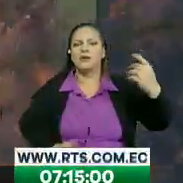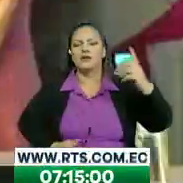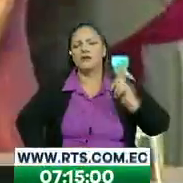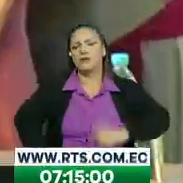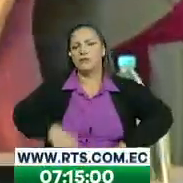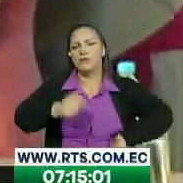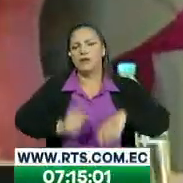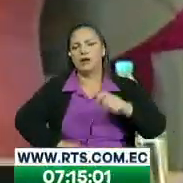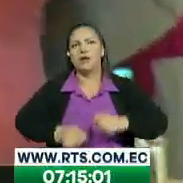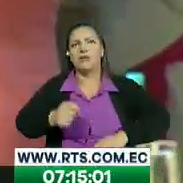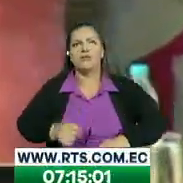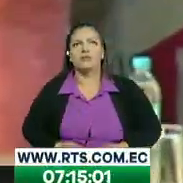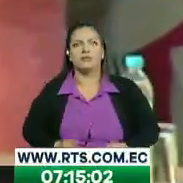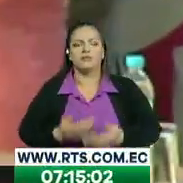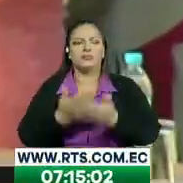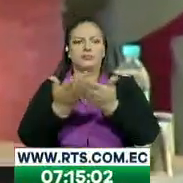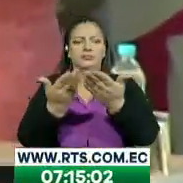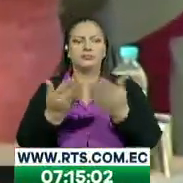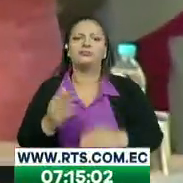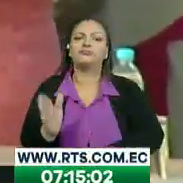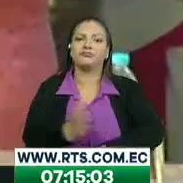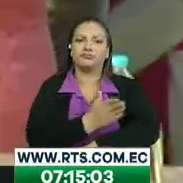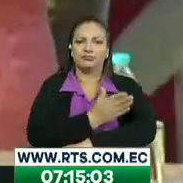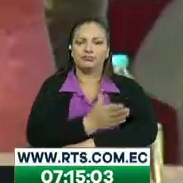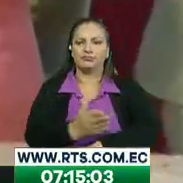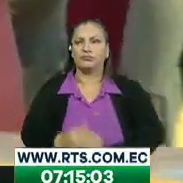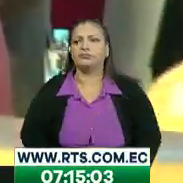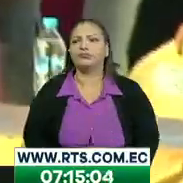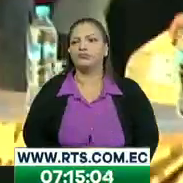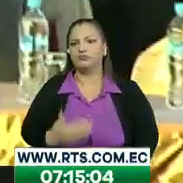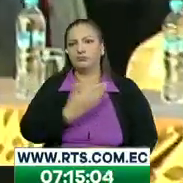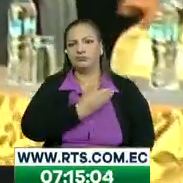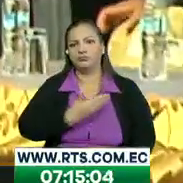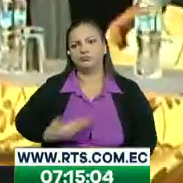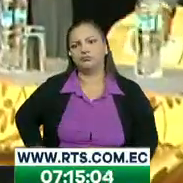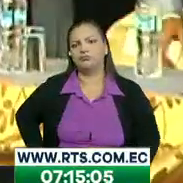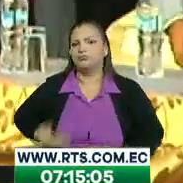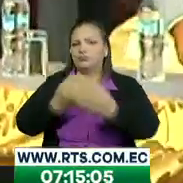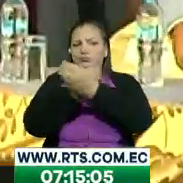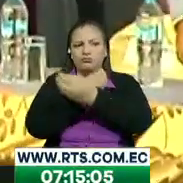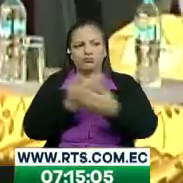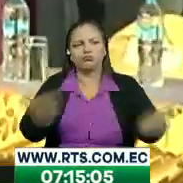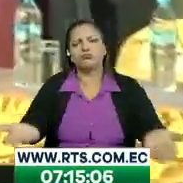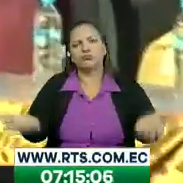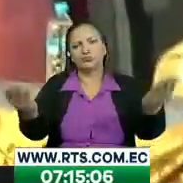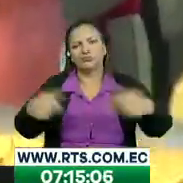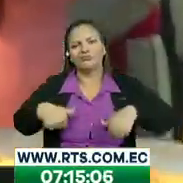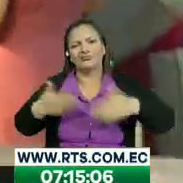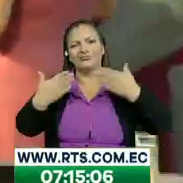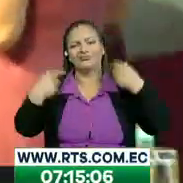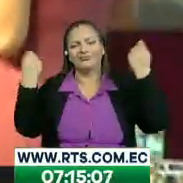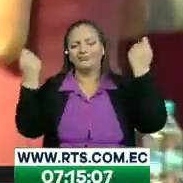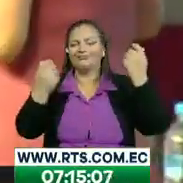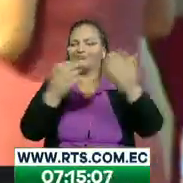Moreno felicitó a todos los guayaquileños por sus fiestas. Informó Carlos Julio Grumendi.